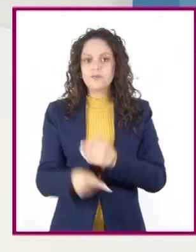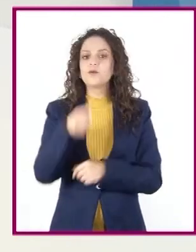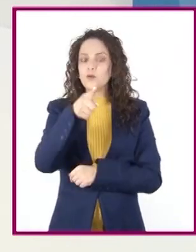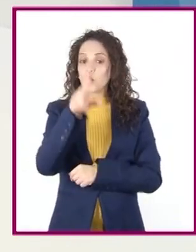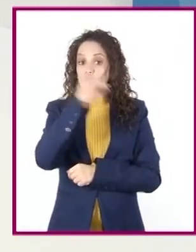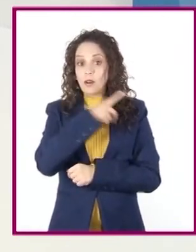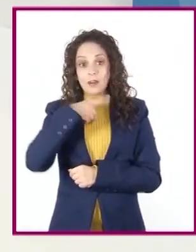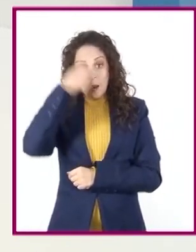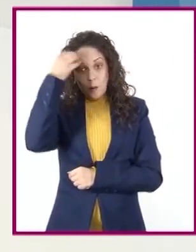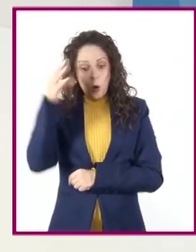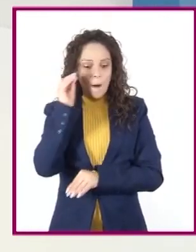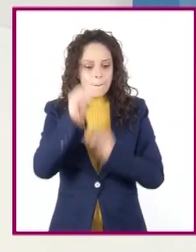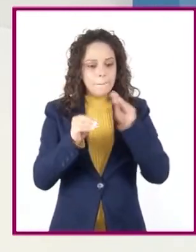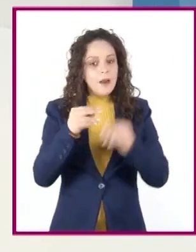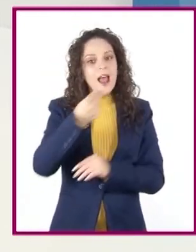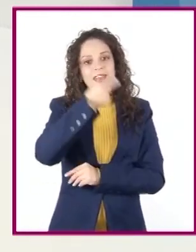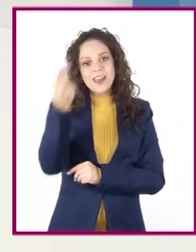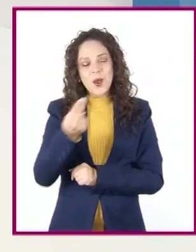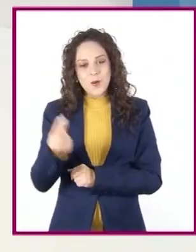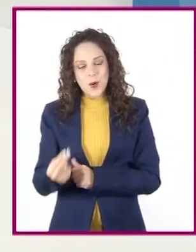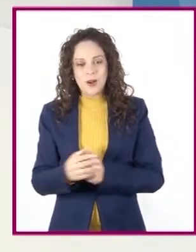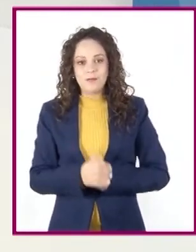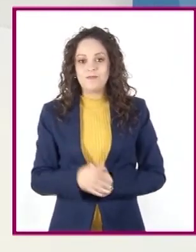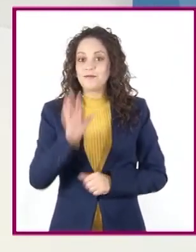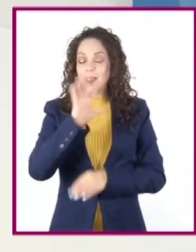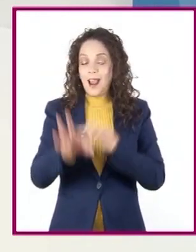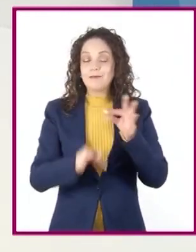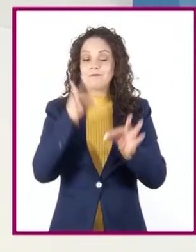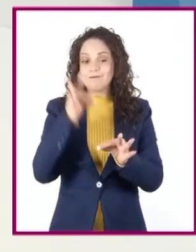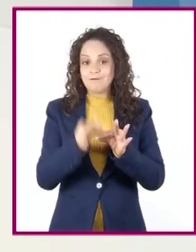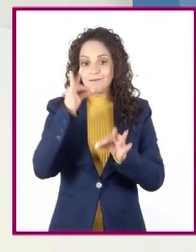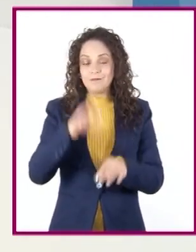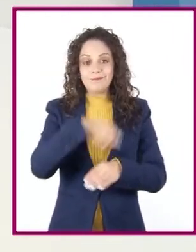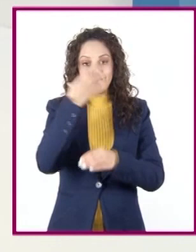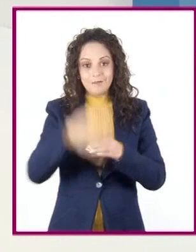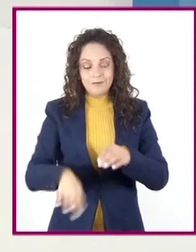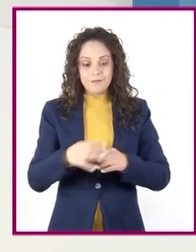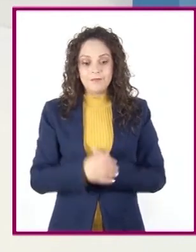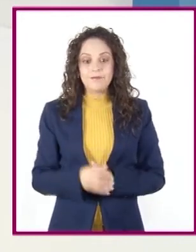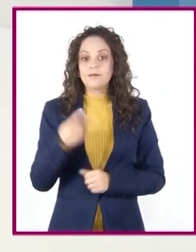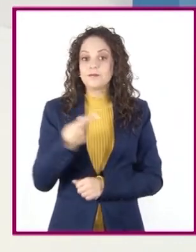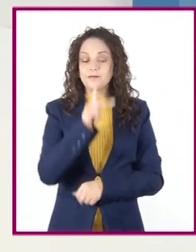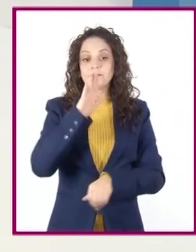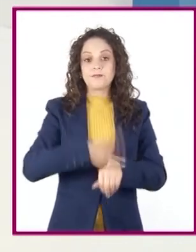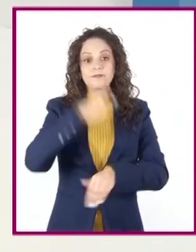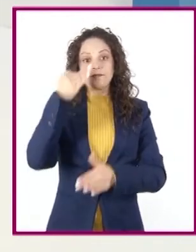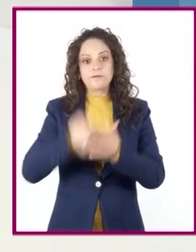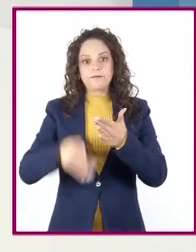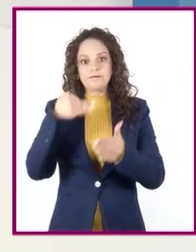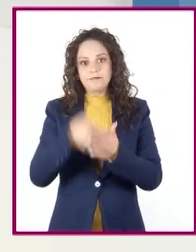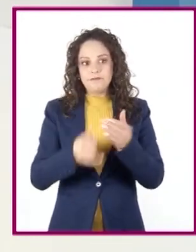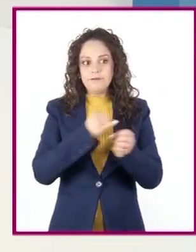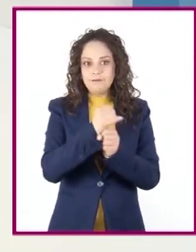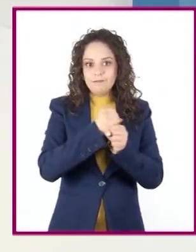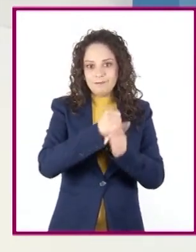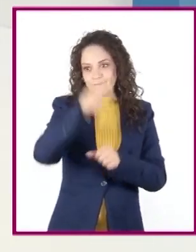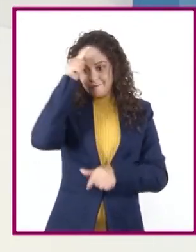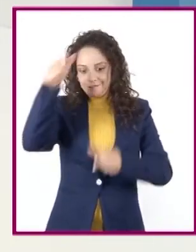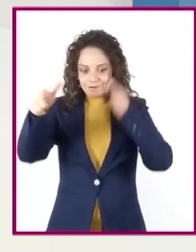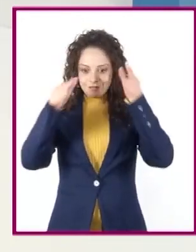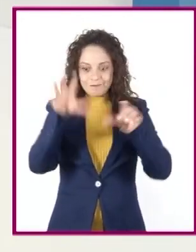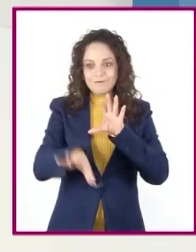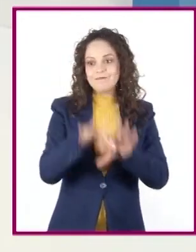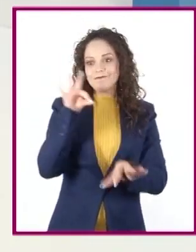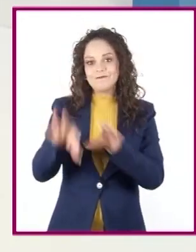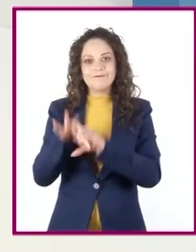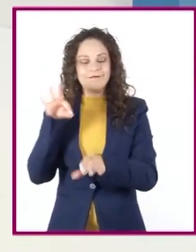ilustrar. Listo, terminamos, pero aún nos queda mucho por explorar y descubrir. Así que